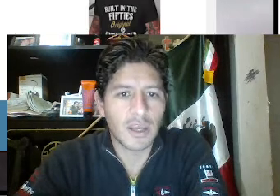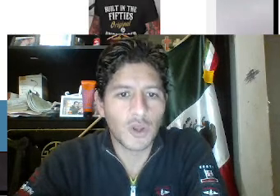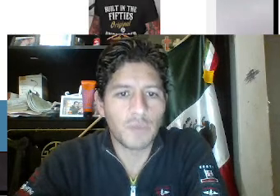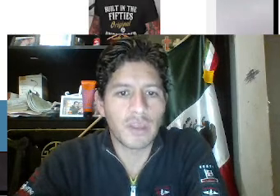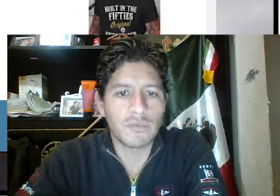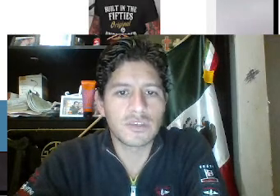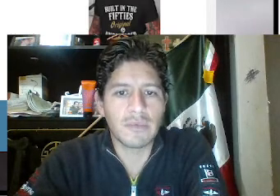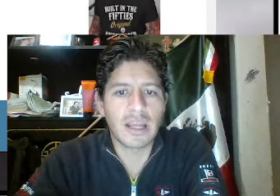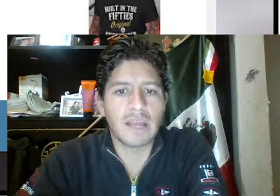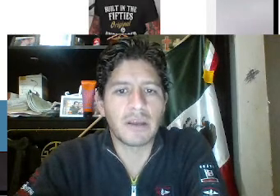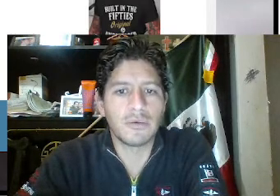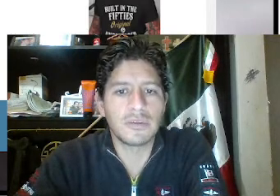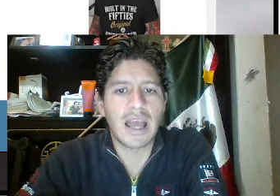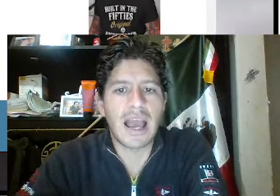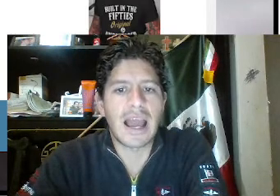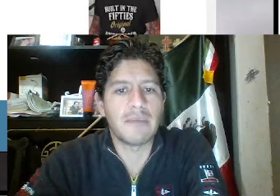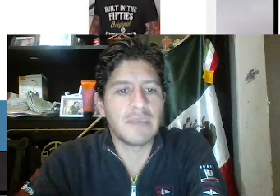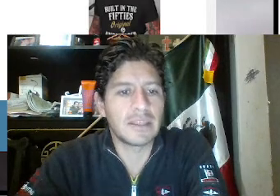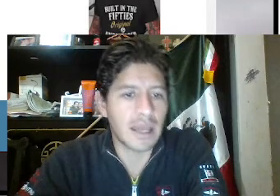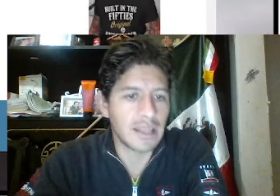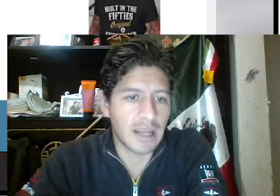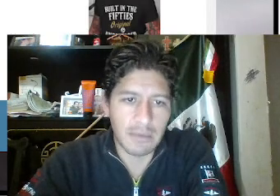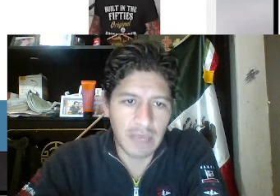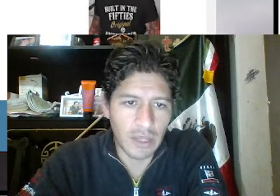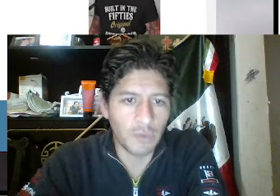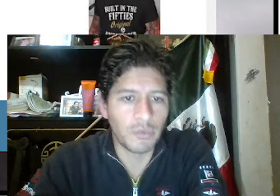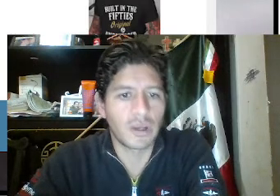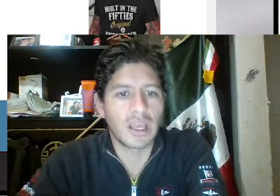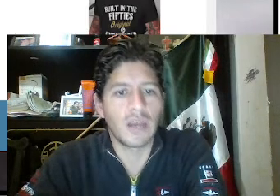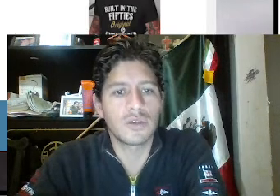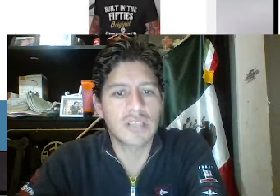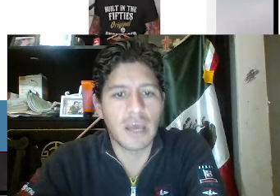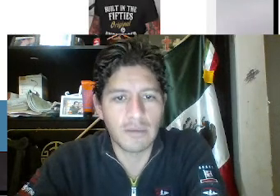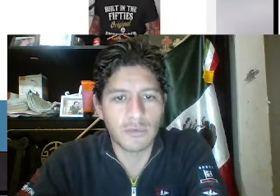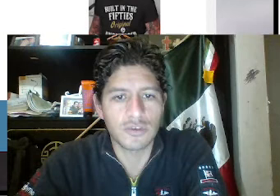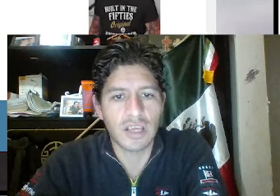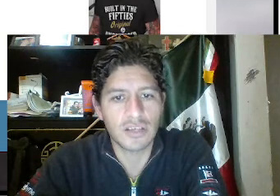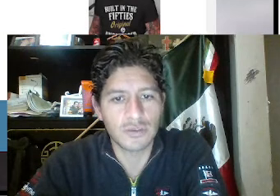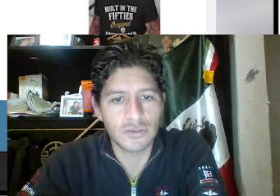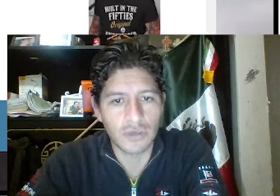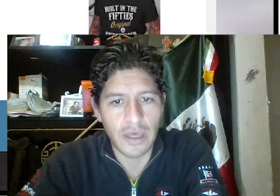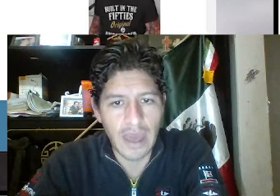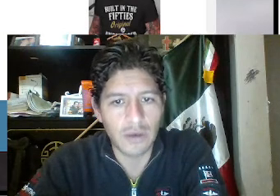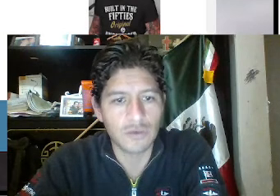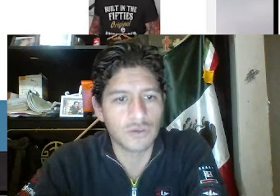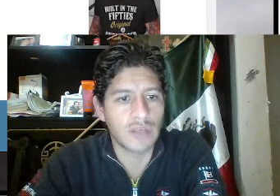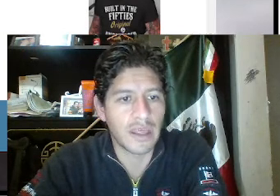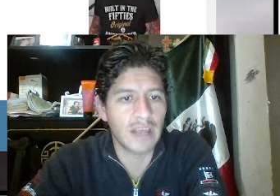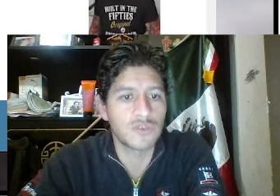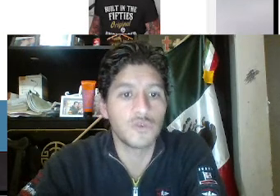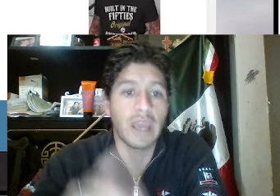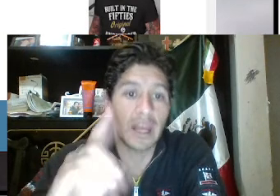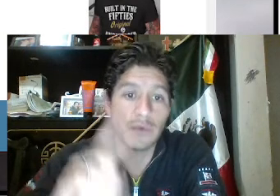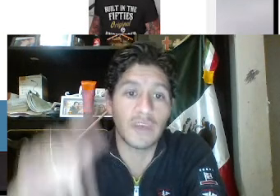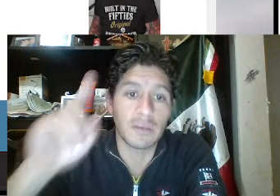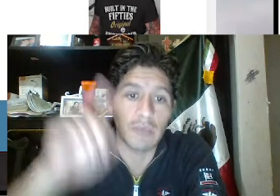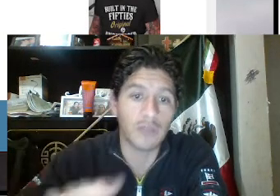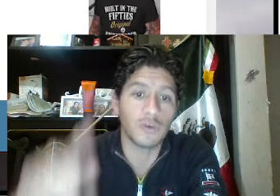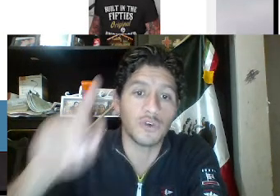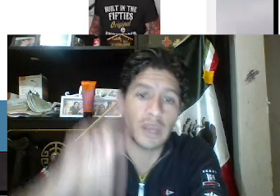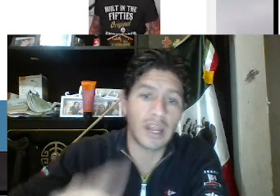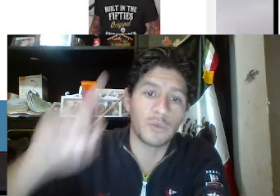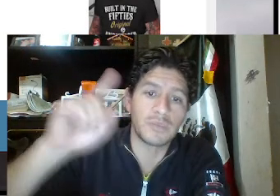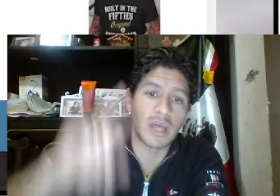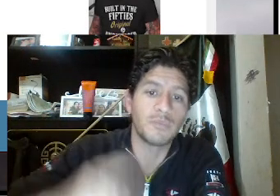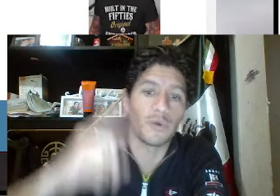parece que no podemos cambiar la pregunta a la mitad del camino porque no sabemos si esos ciudadanos o ciudadanas hubieran firmado